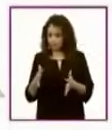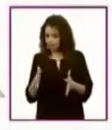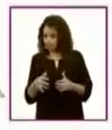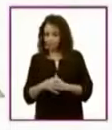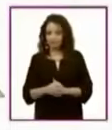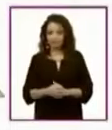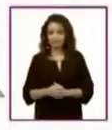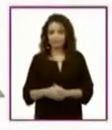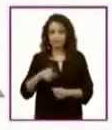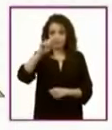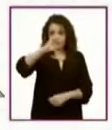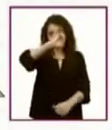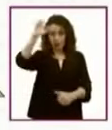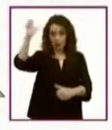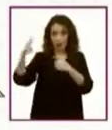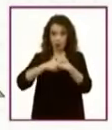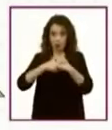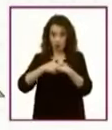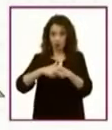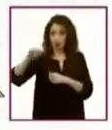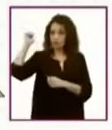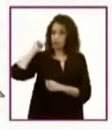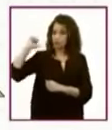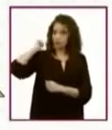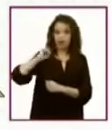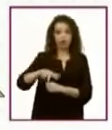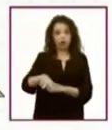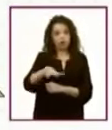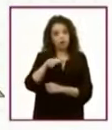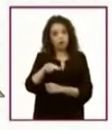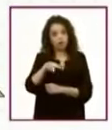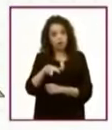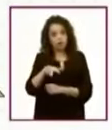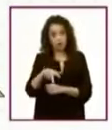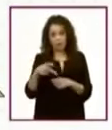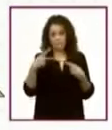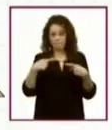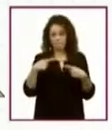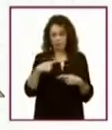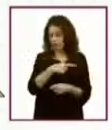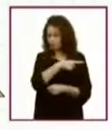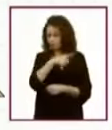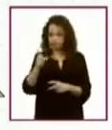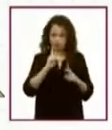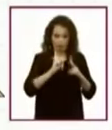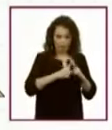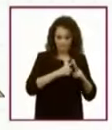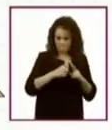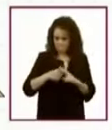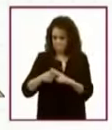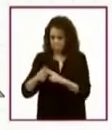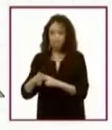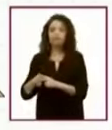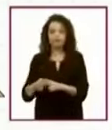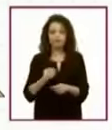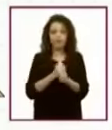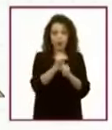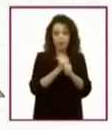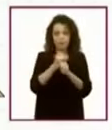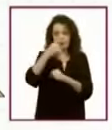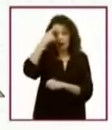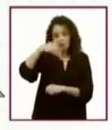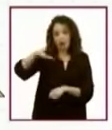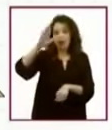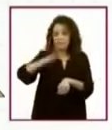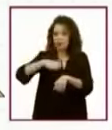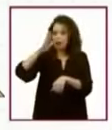En Europa, a lo largo del siglo XVIII, muchos matemáticos trabajaron para calcular más y más decimales de pi